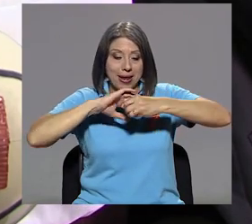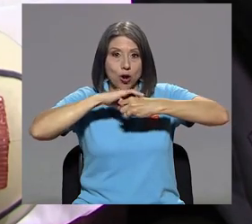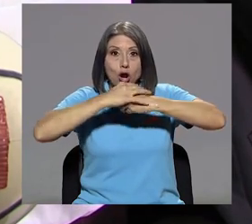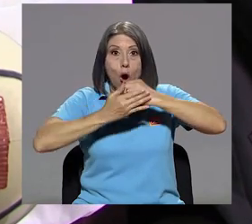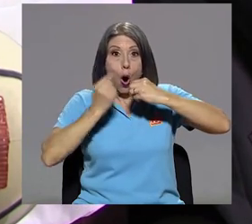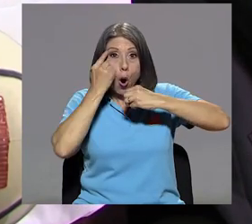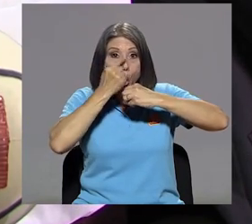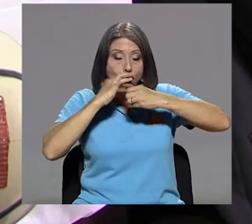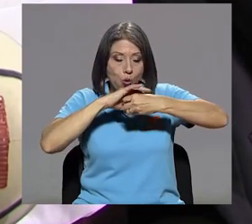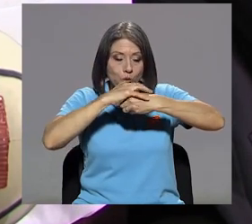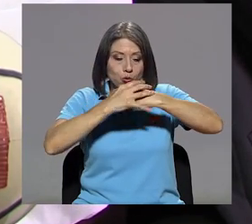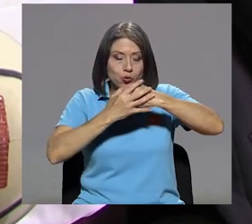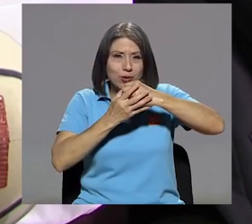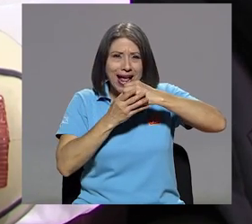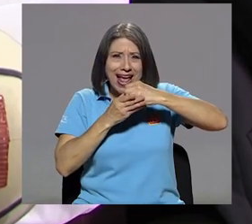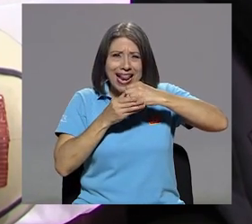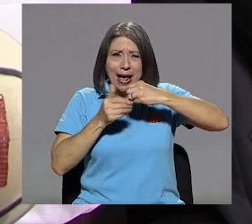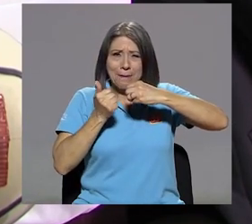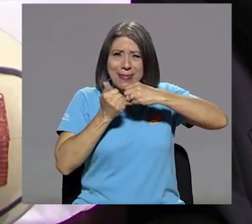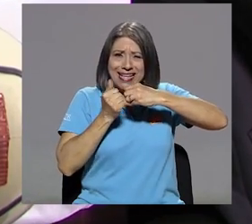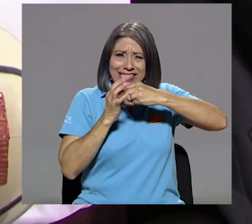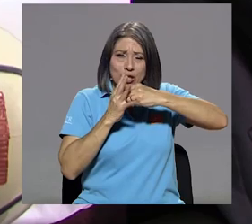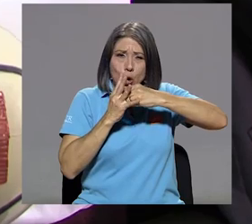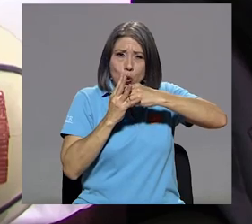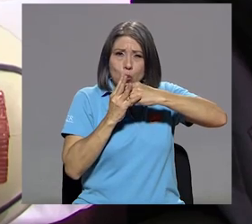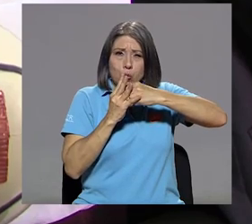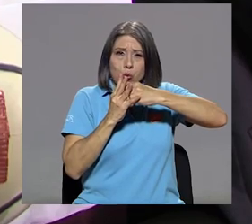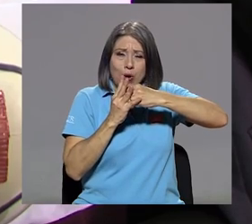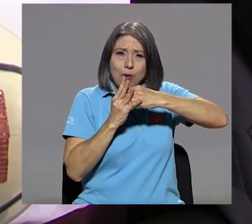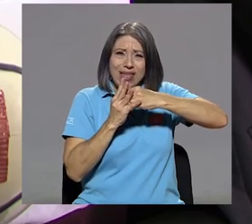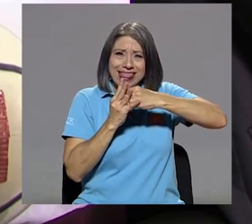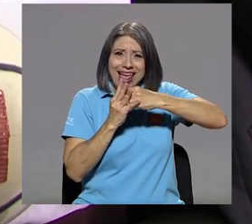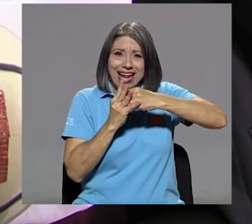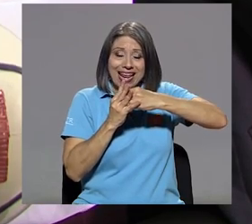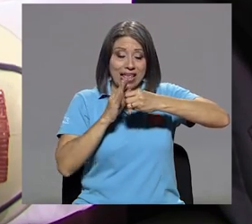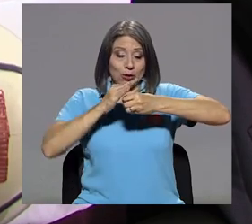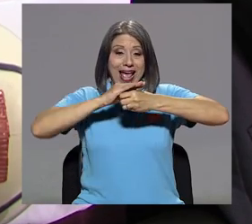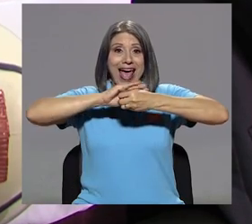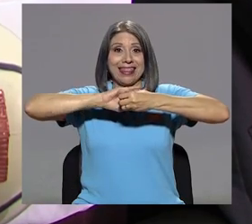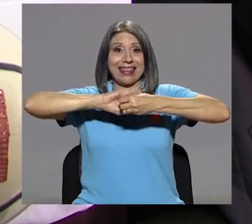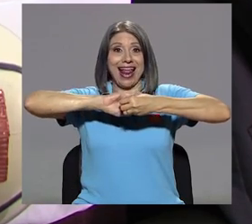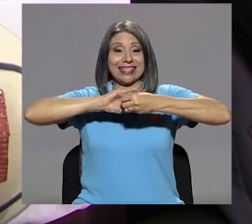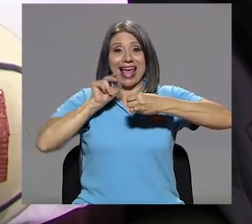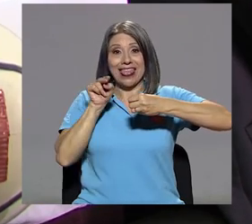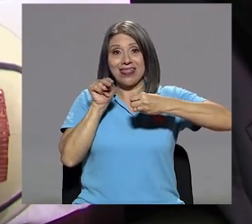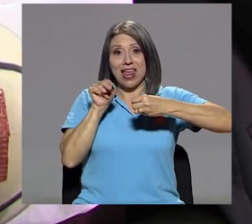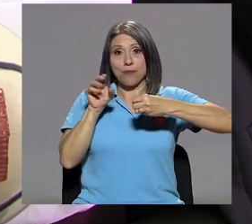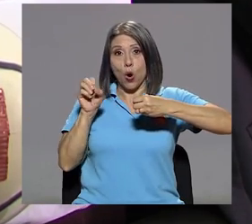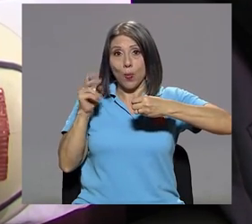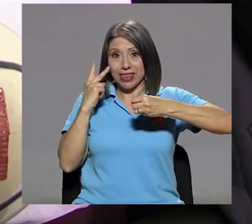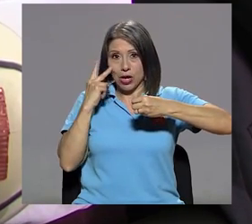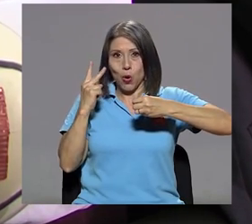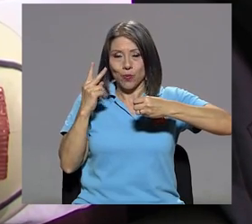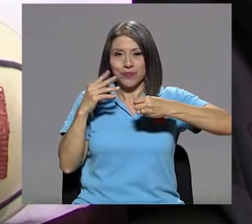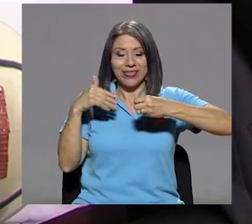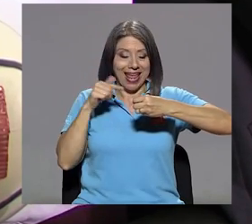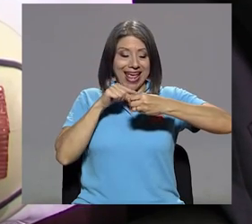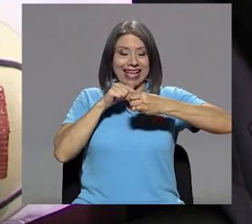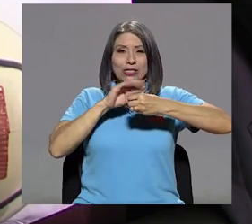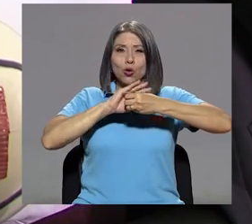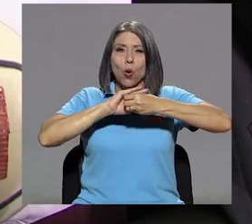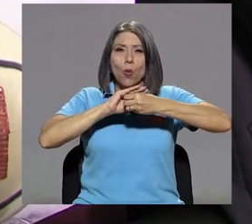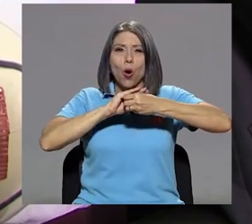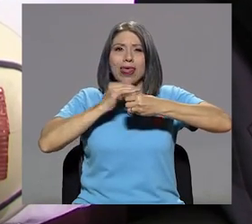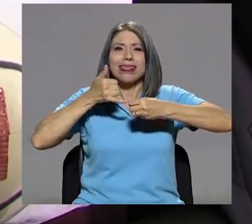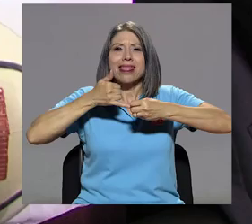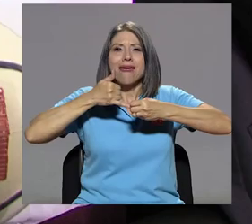esa presión se empieza a aumentar, en la mayoría de los casos, entonces, la parte de atrás del ojo, que es donde está el nervio óptico, ahora podemos ver algunas imágenes,